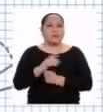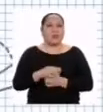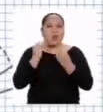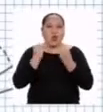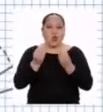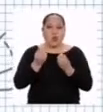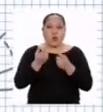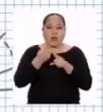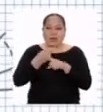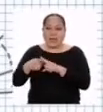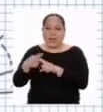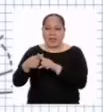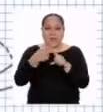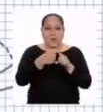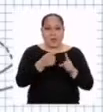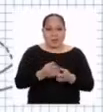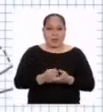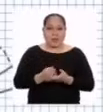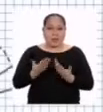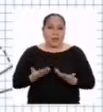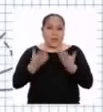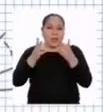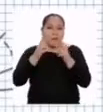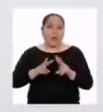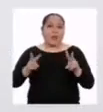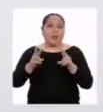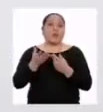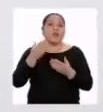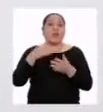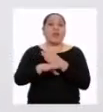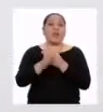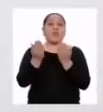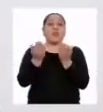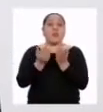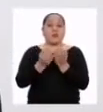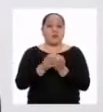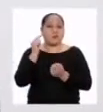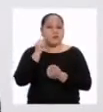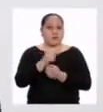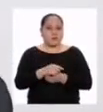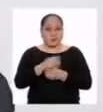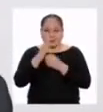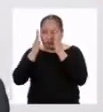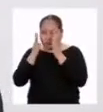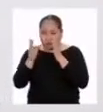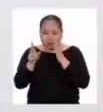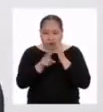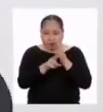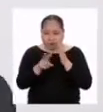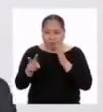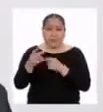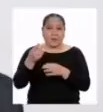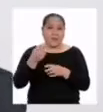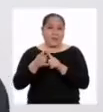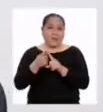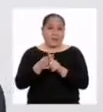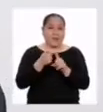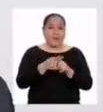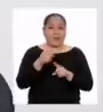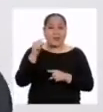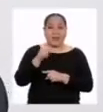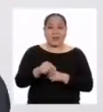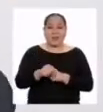de cómo estas diferencias se valoran en el colegio. La atención a la diversidad es un